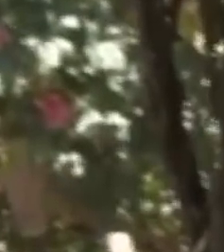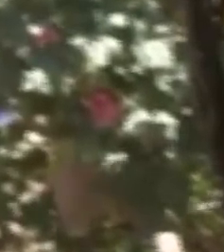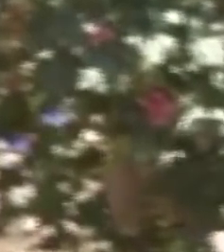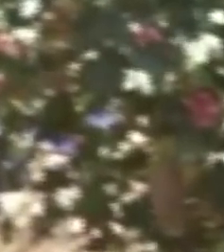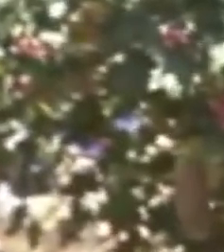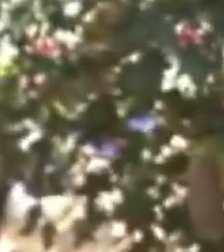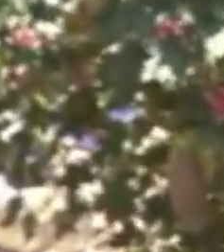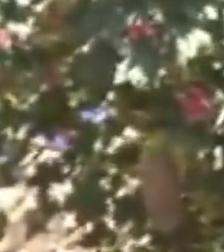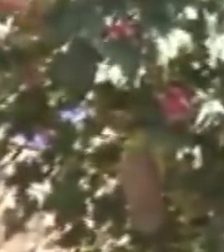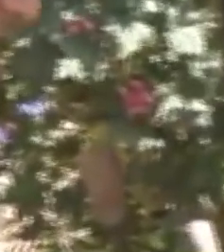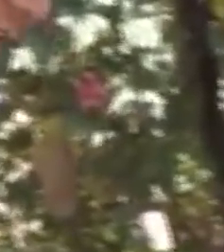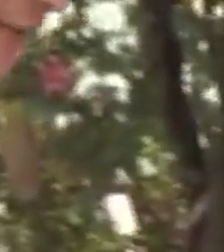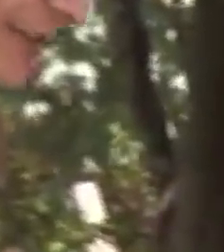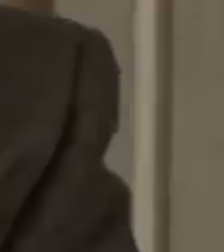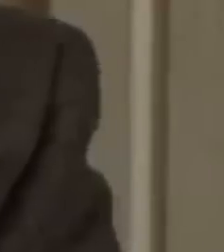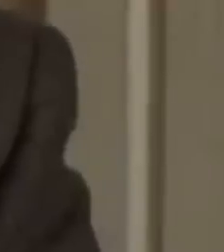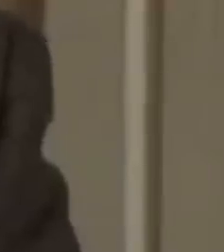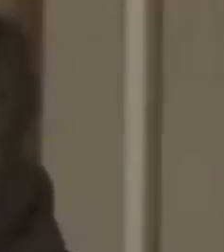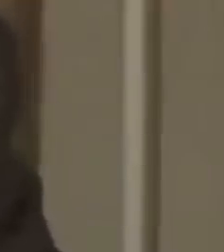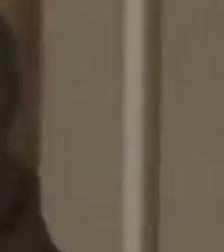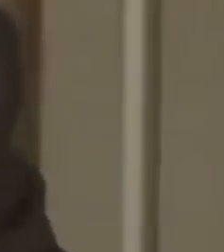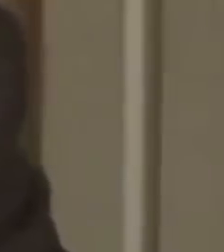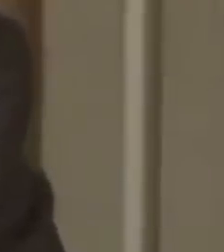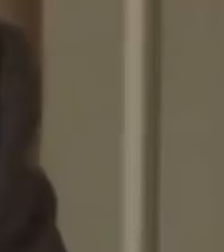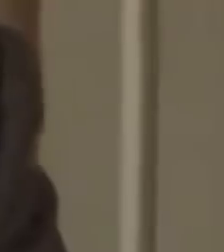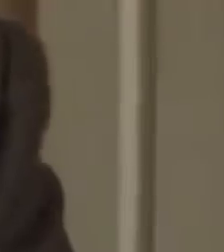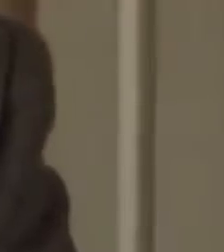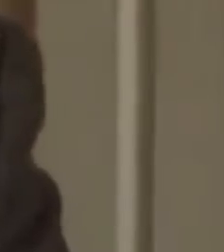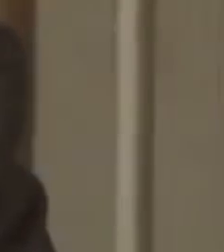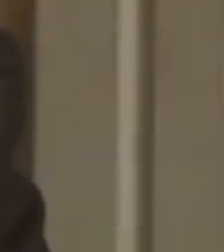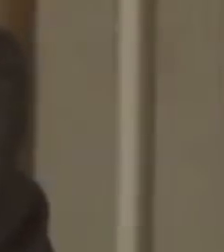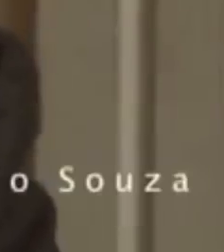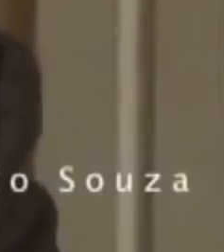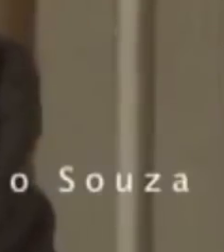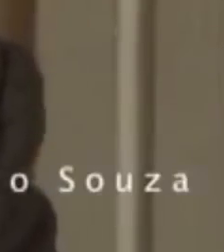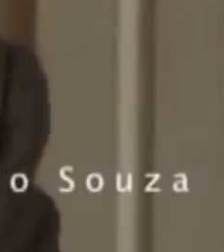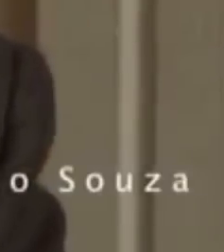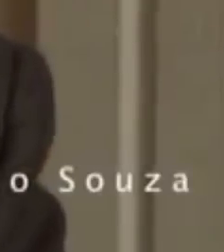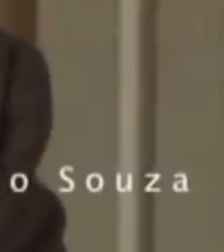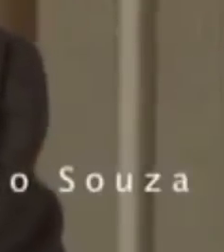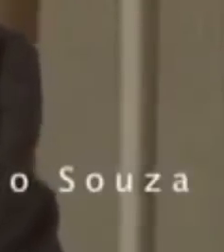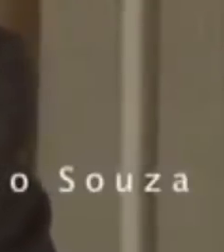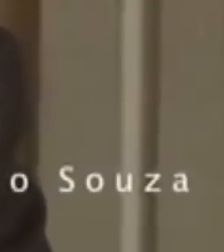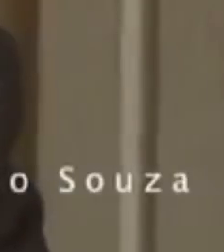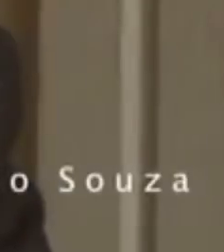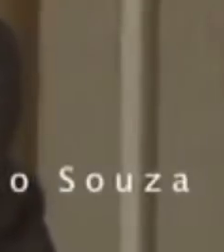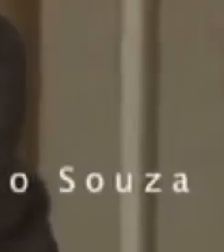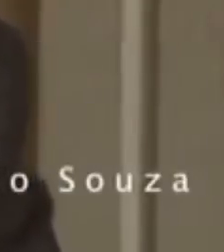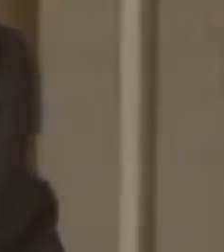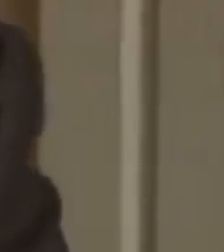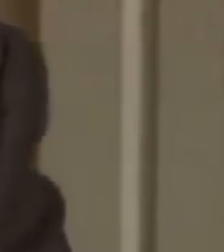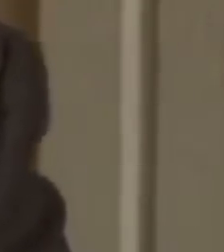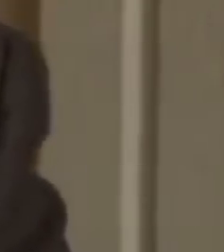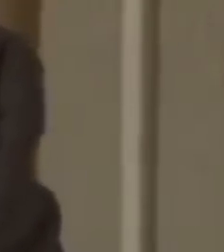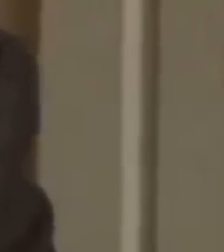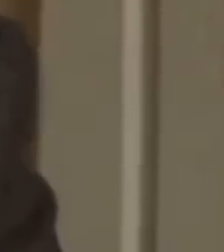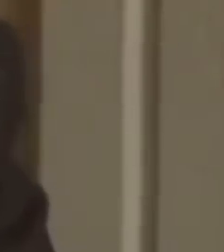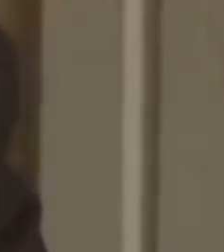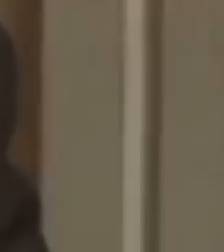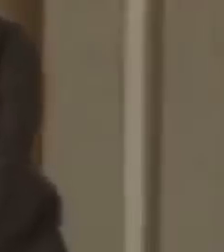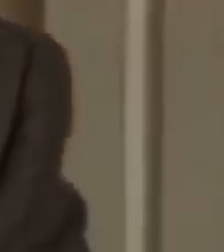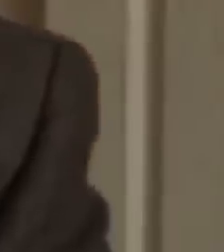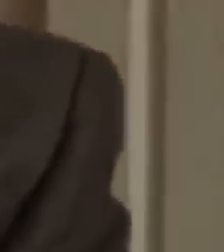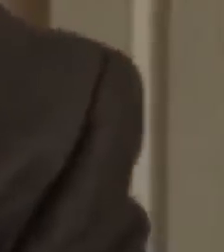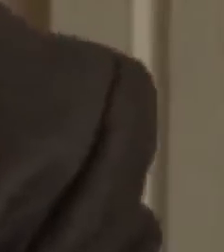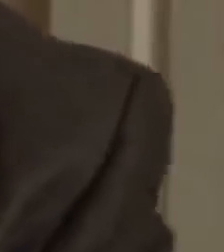la docencia, el hecho de que Silvia, sobre todo, también una profesora que ha enseñado durante toda